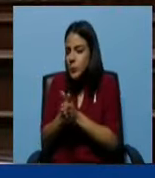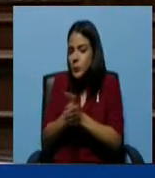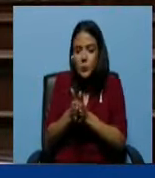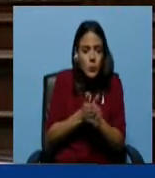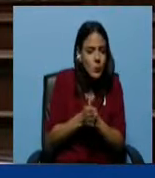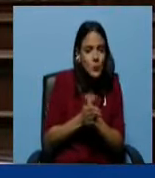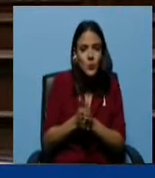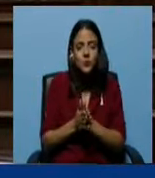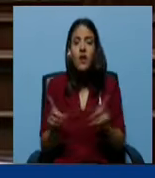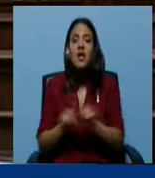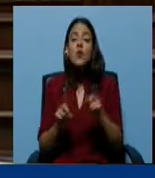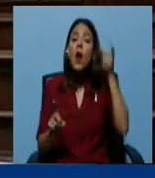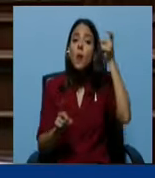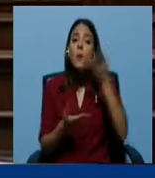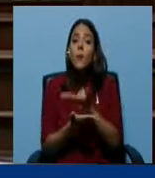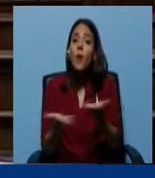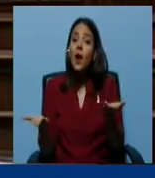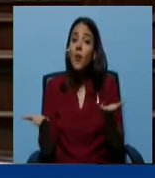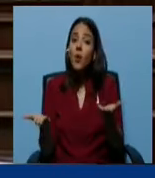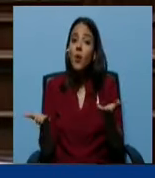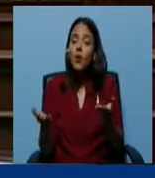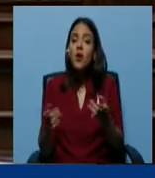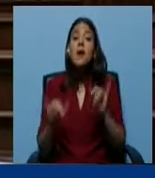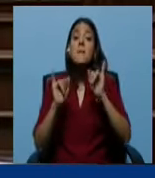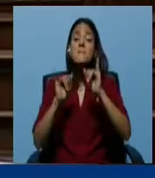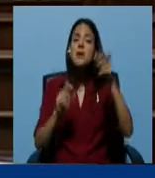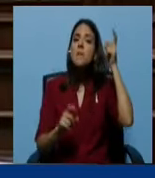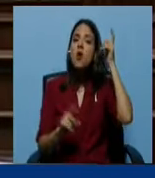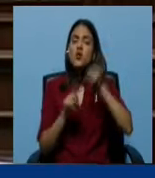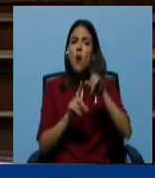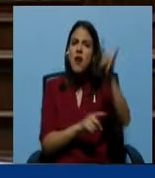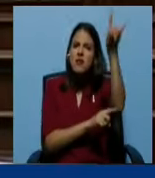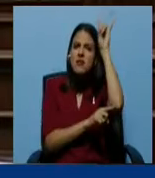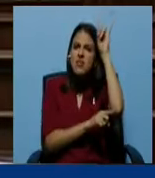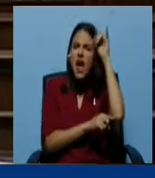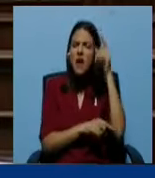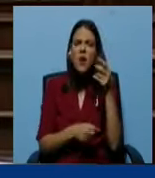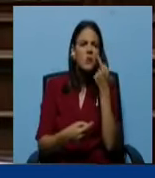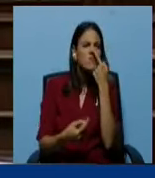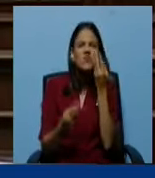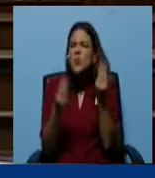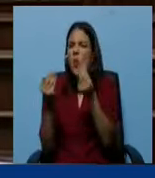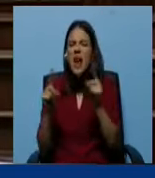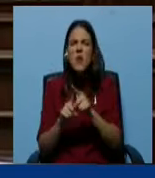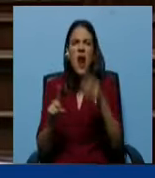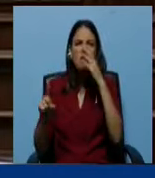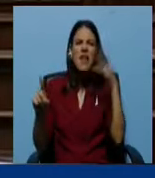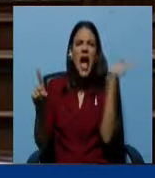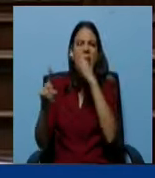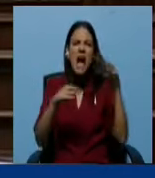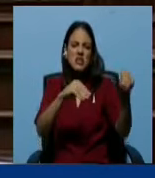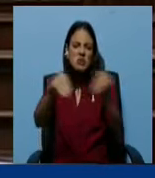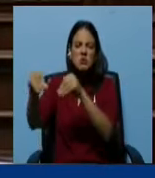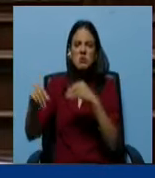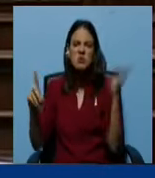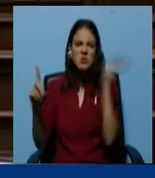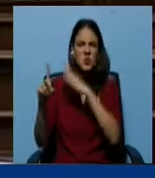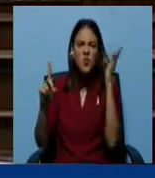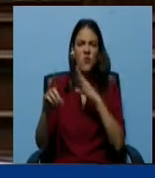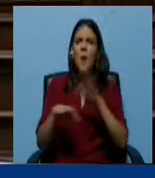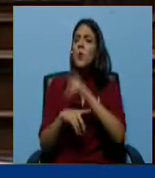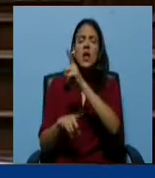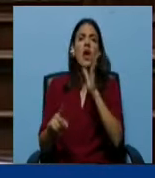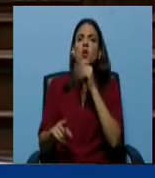como dice el pueblo, el mismo diablo que sigue oliendo a azufre, porque no se le ha quitado el hedor